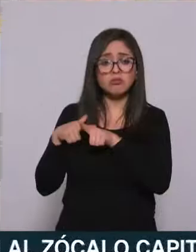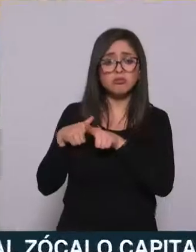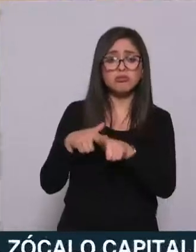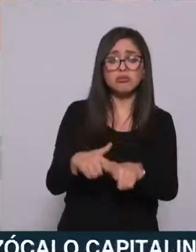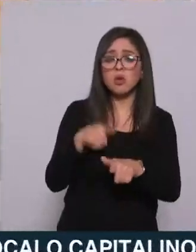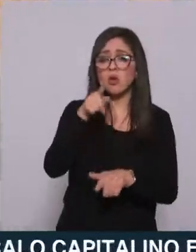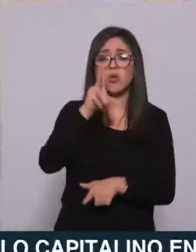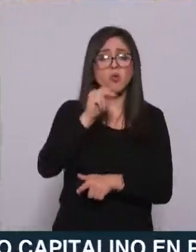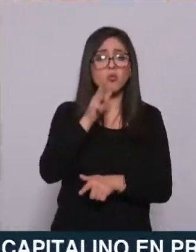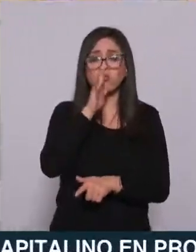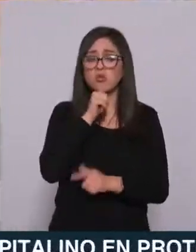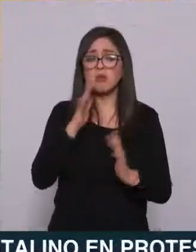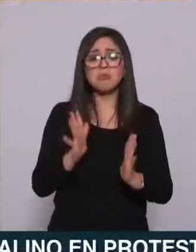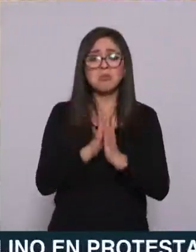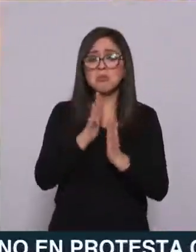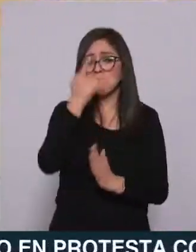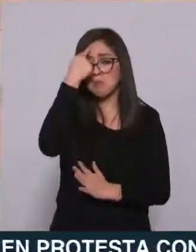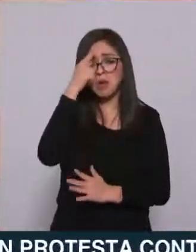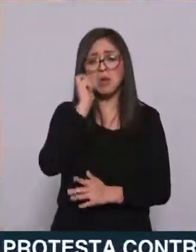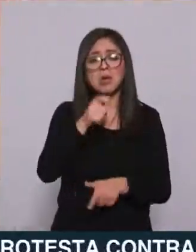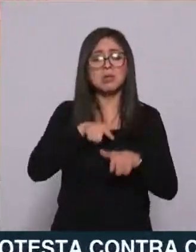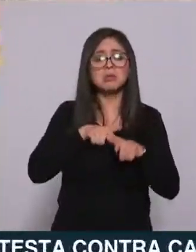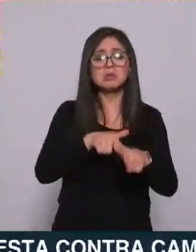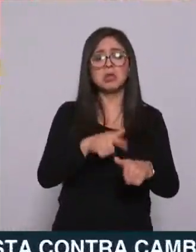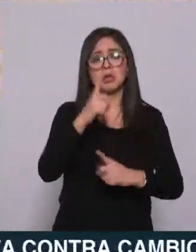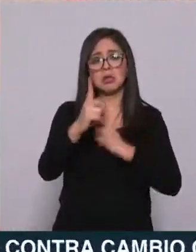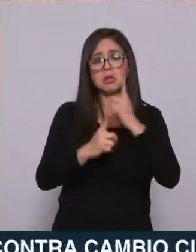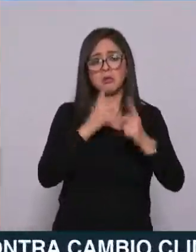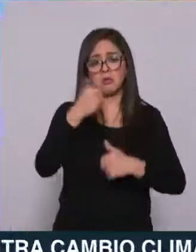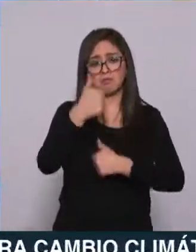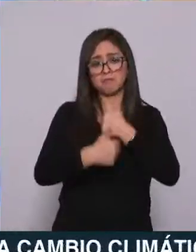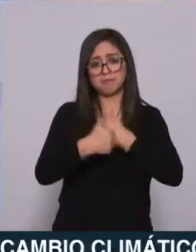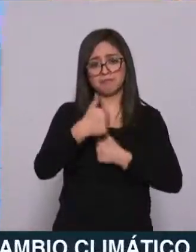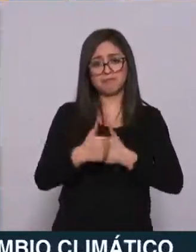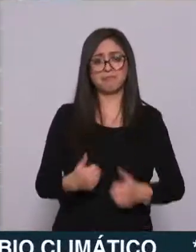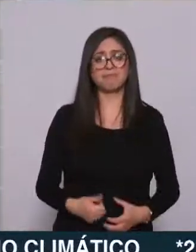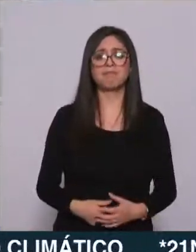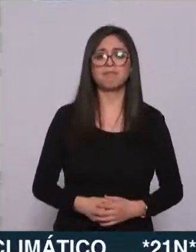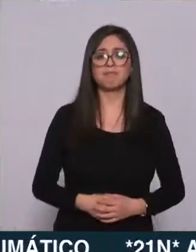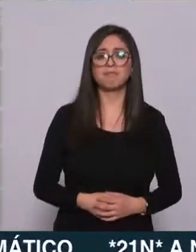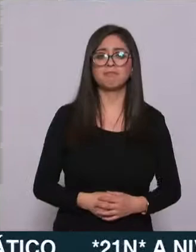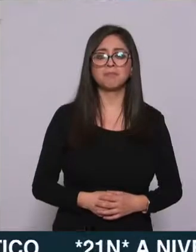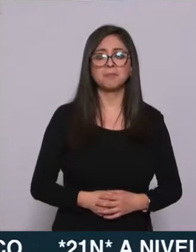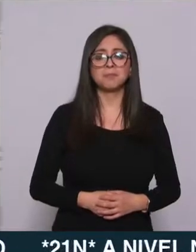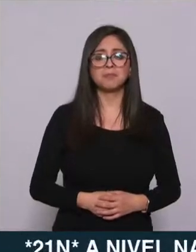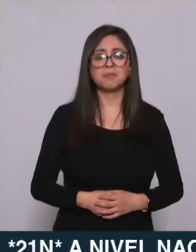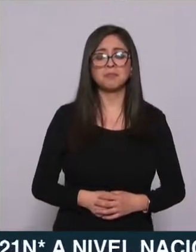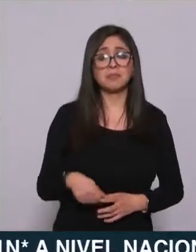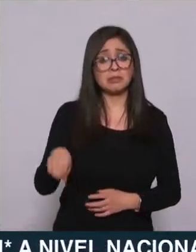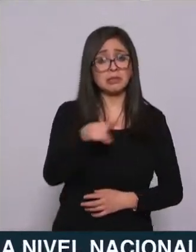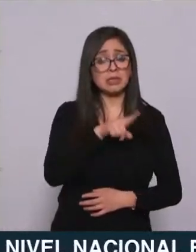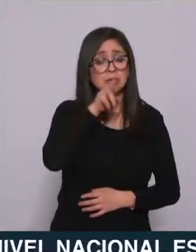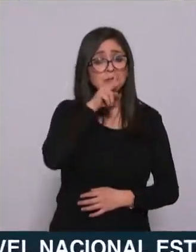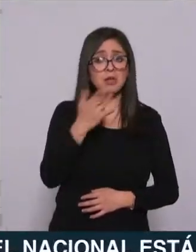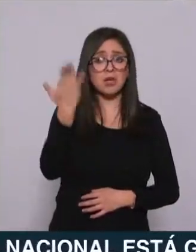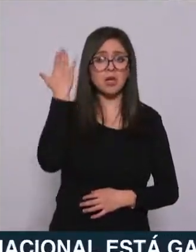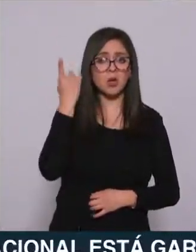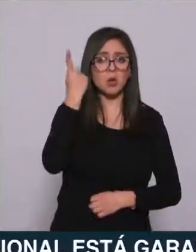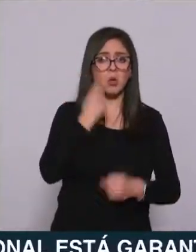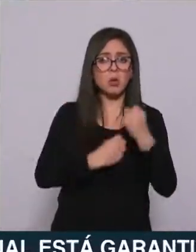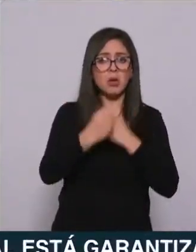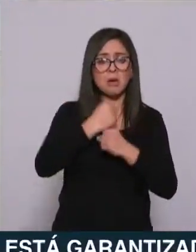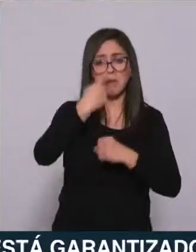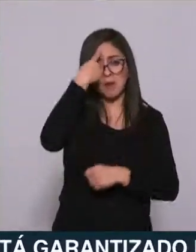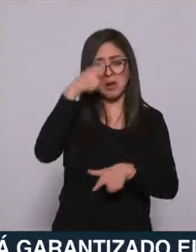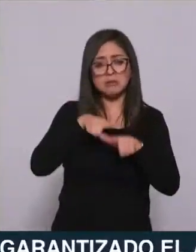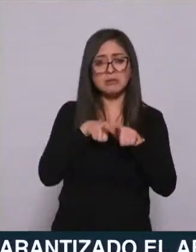no tendría mucho sentido seguir en competencias. La preocupación que existió el año pasado por la